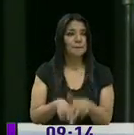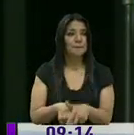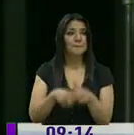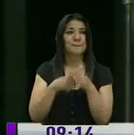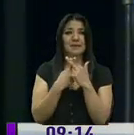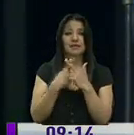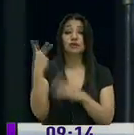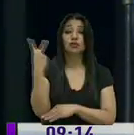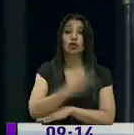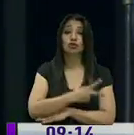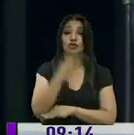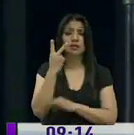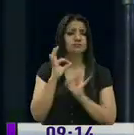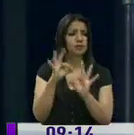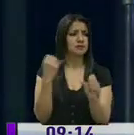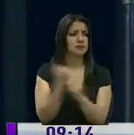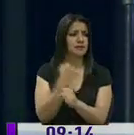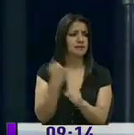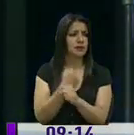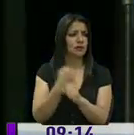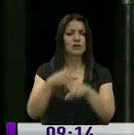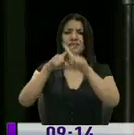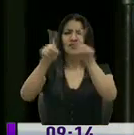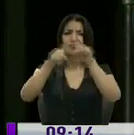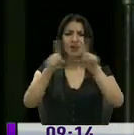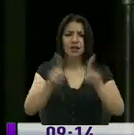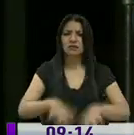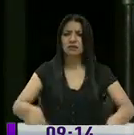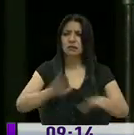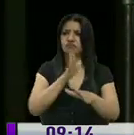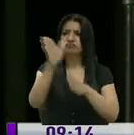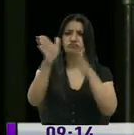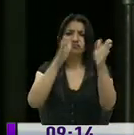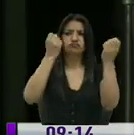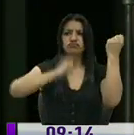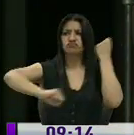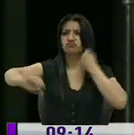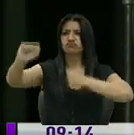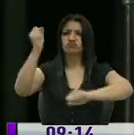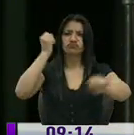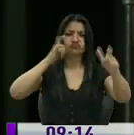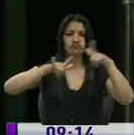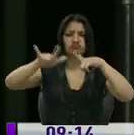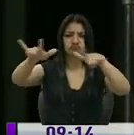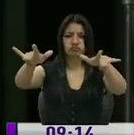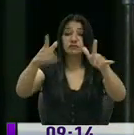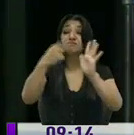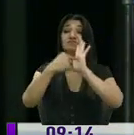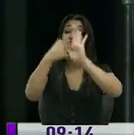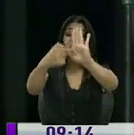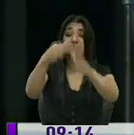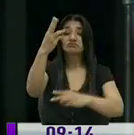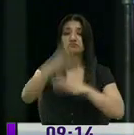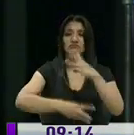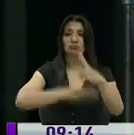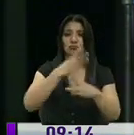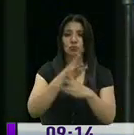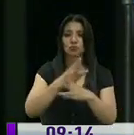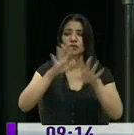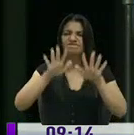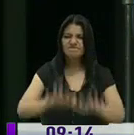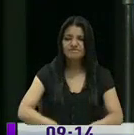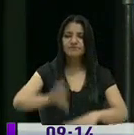fructíferos para los diferentes destinos y en particular para mostrar al mundo la belleza